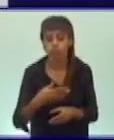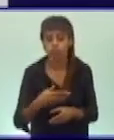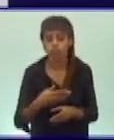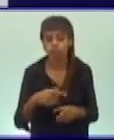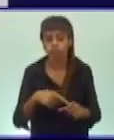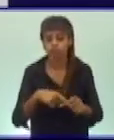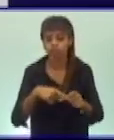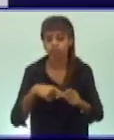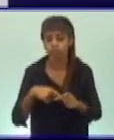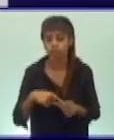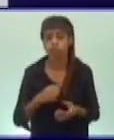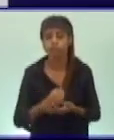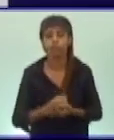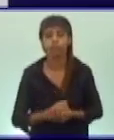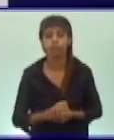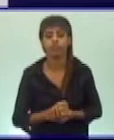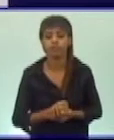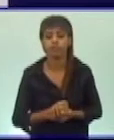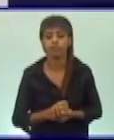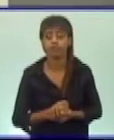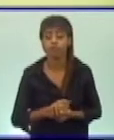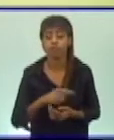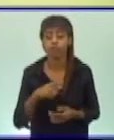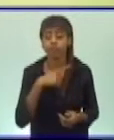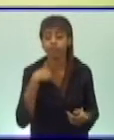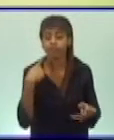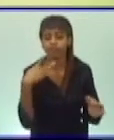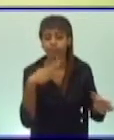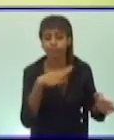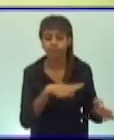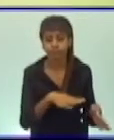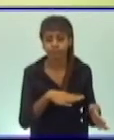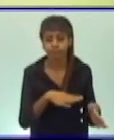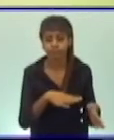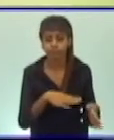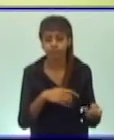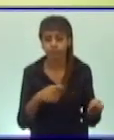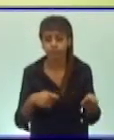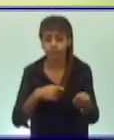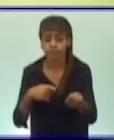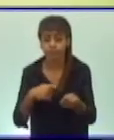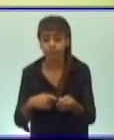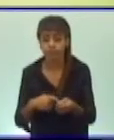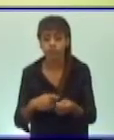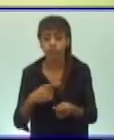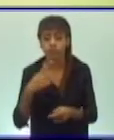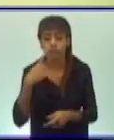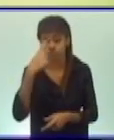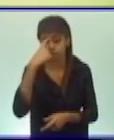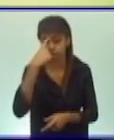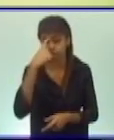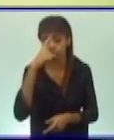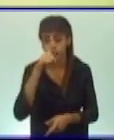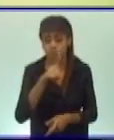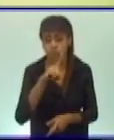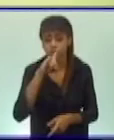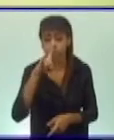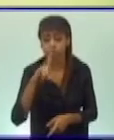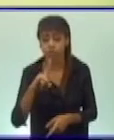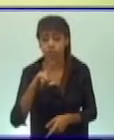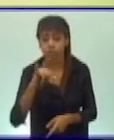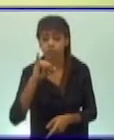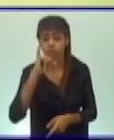Comunistas. Al ser asesinado el Che en 1967, también se